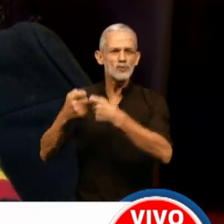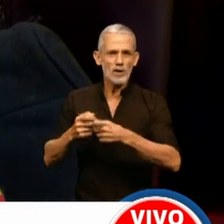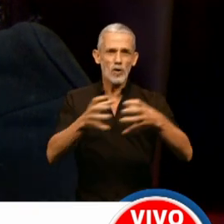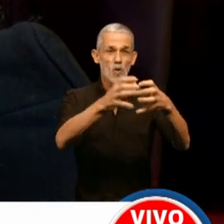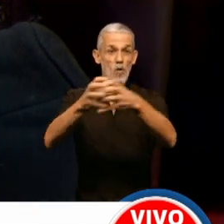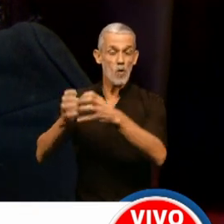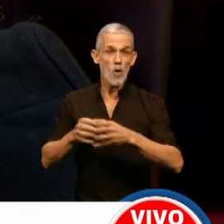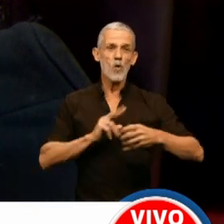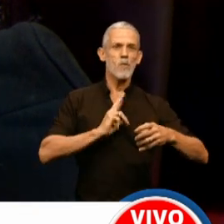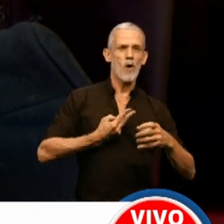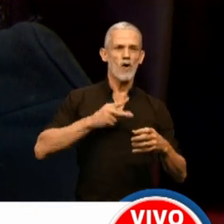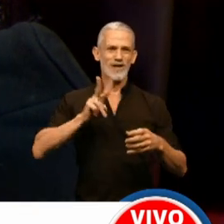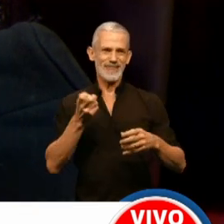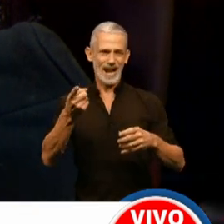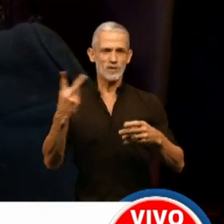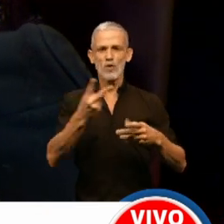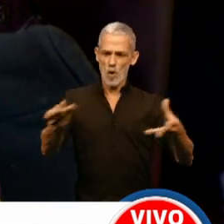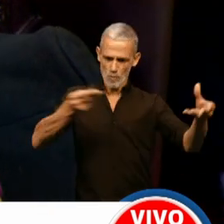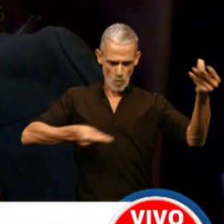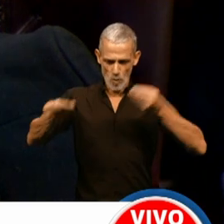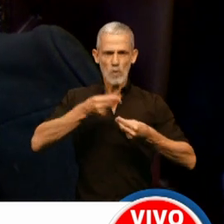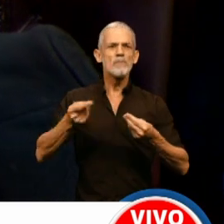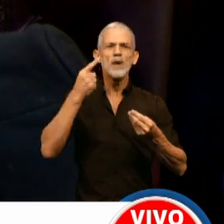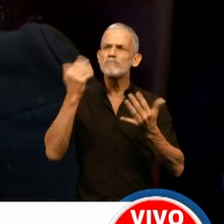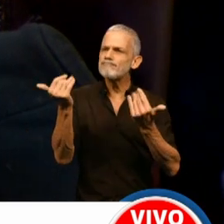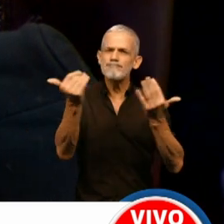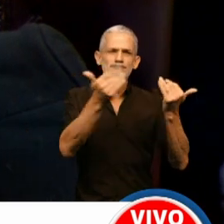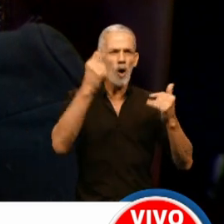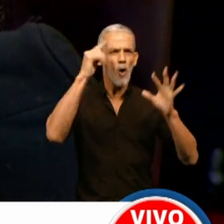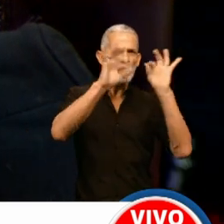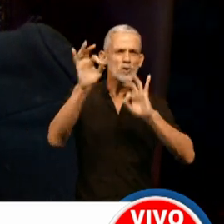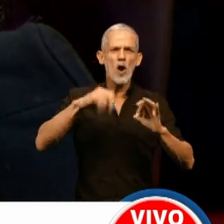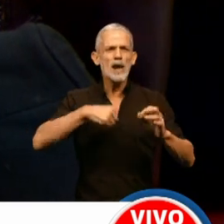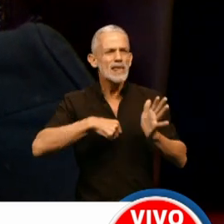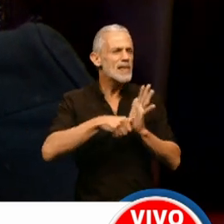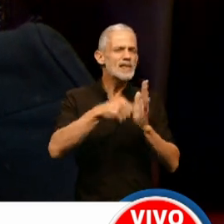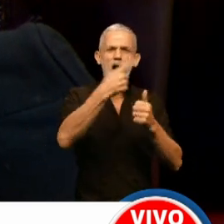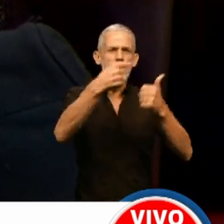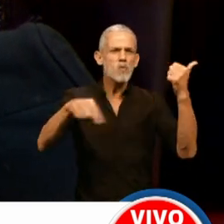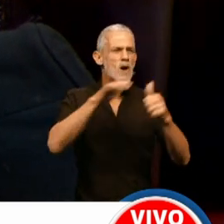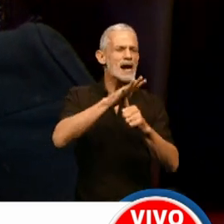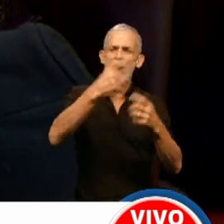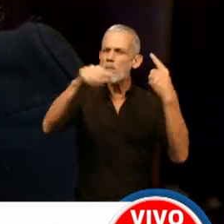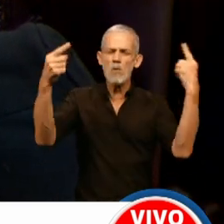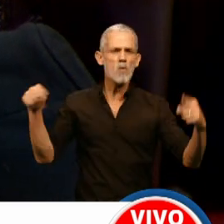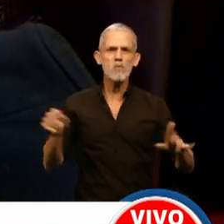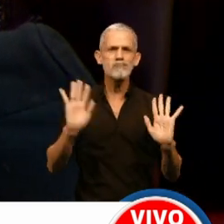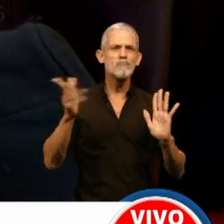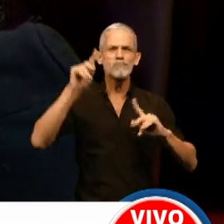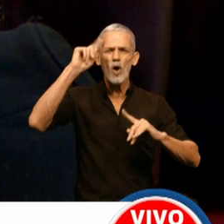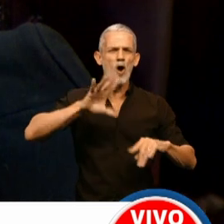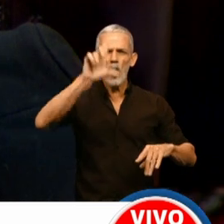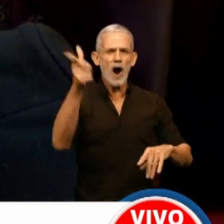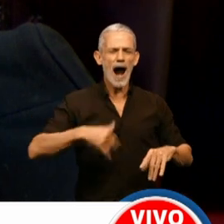trans nos dimos el espacio de escuchar todas las voces e identidades de todas las procedencias y sectores de un modo federal y